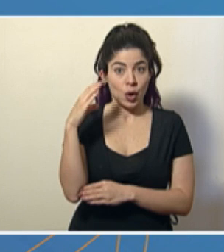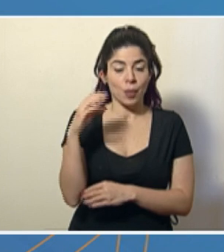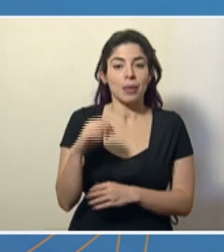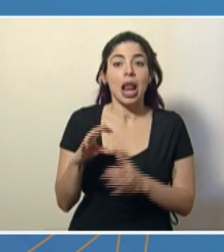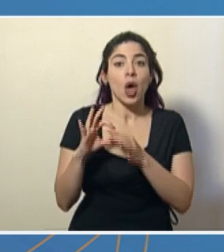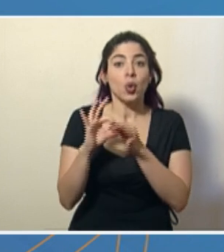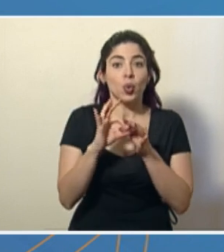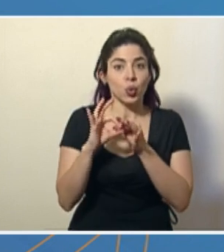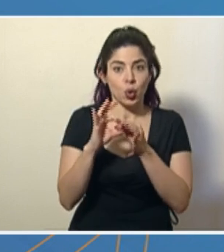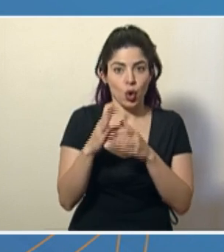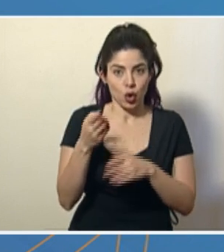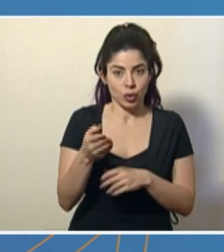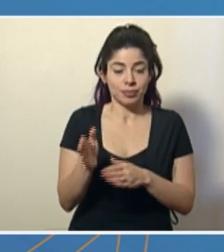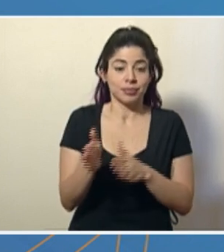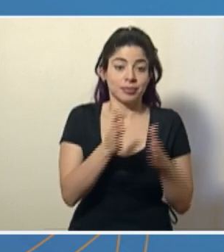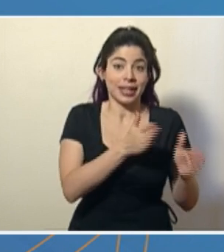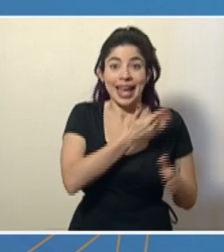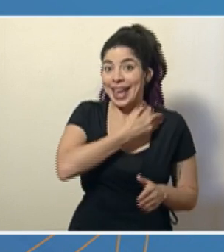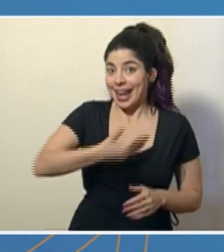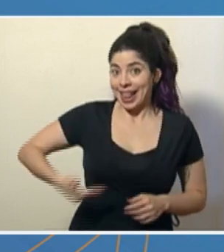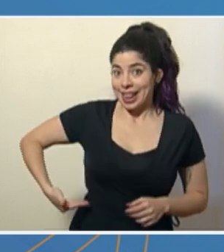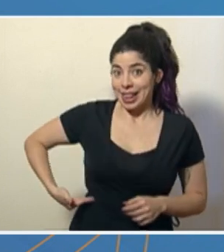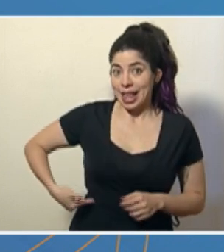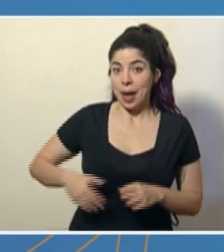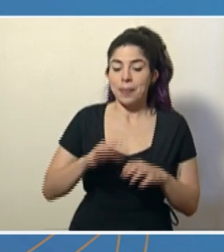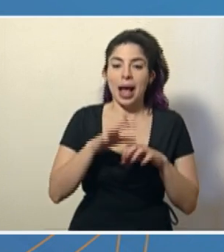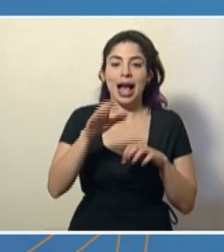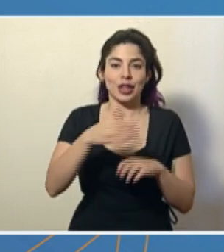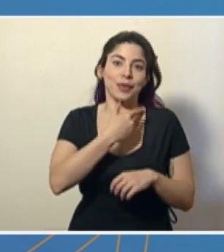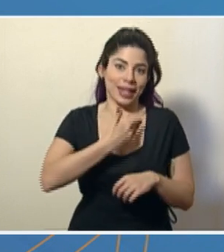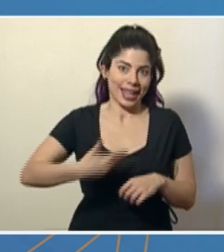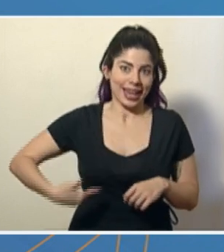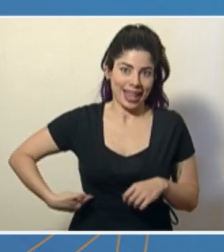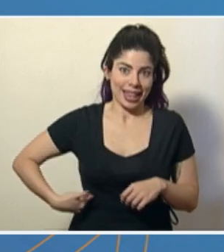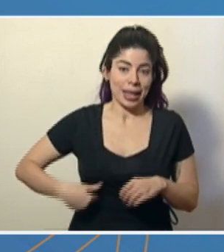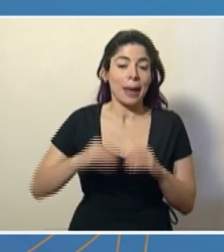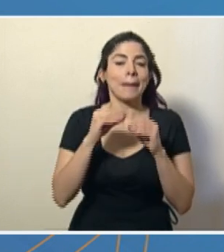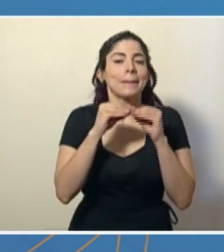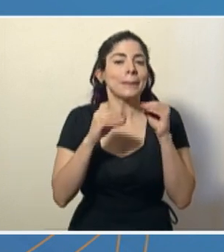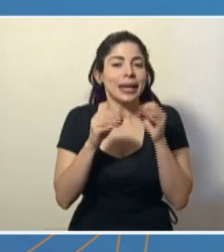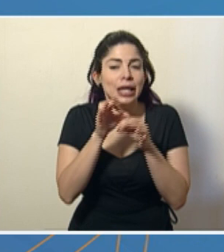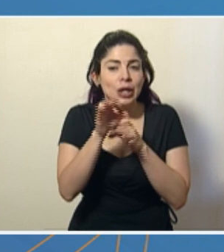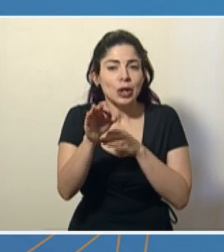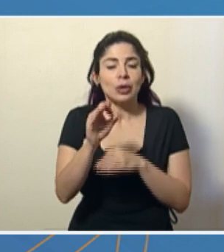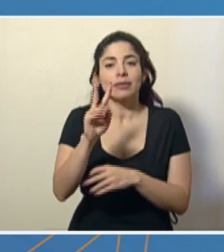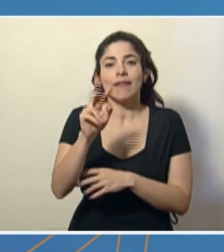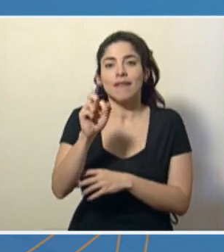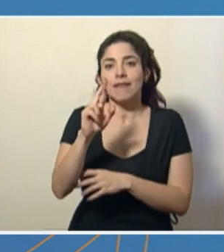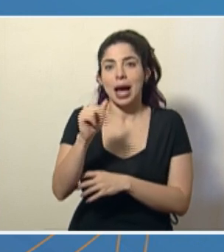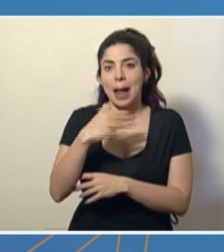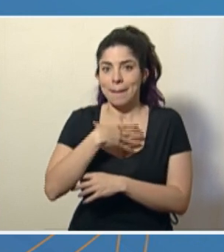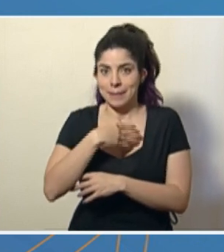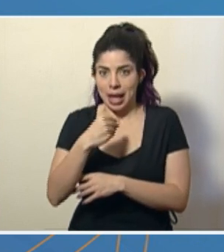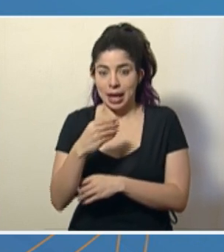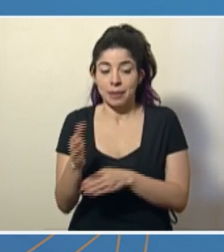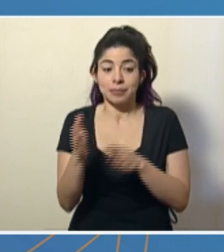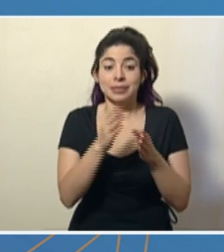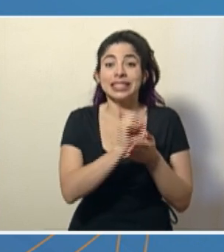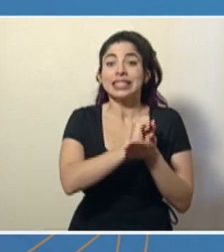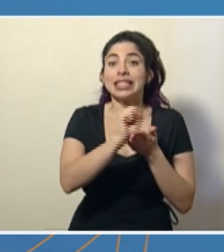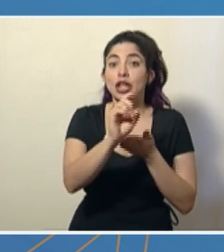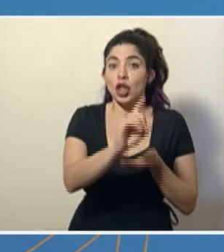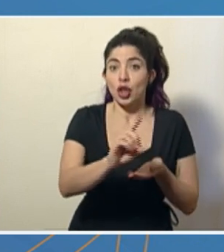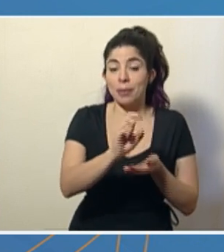de La Unión. En Heredia, el cantón de Heredia, salvo el distrito de Vara Blanca, Santo